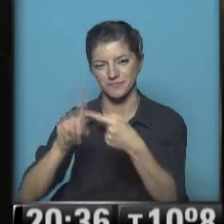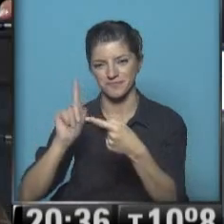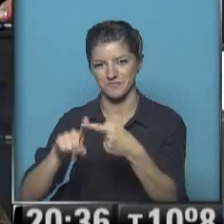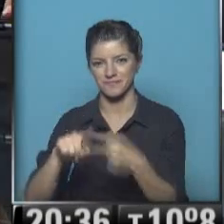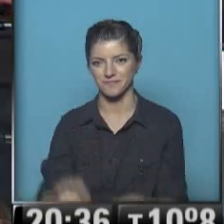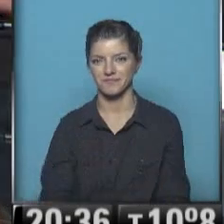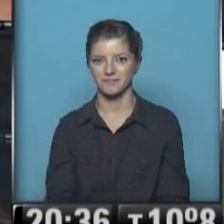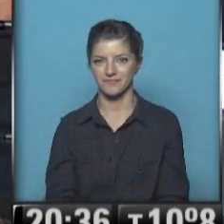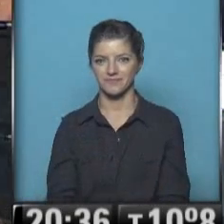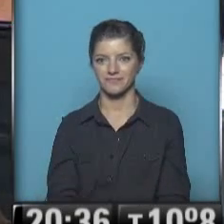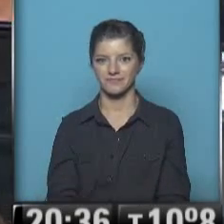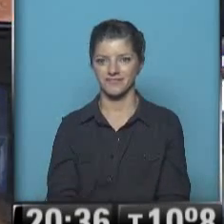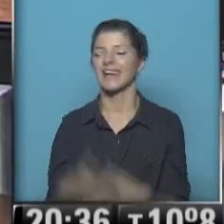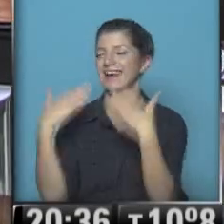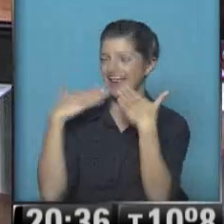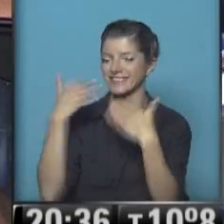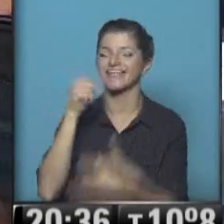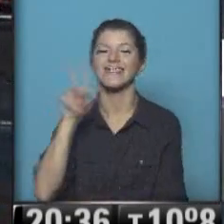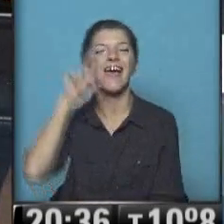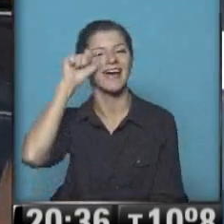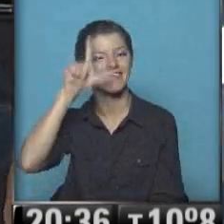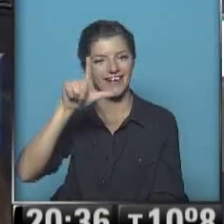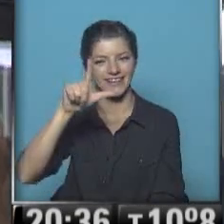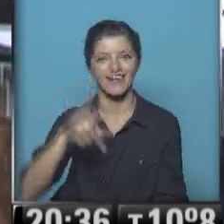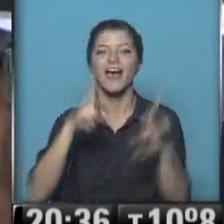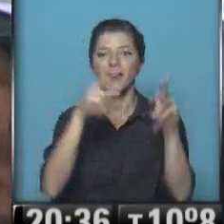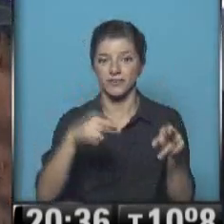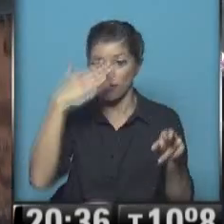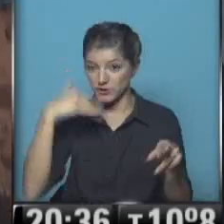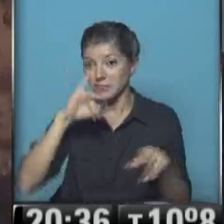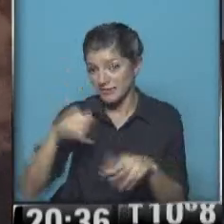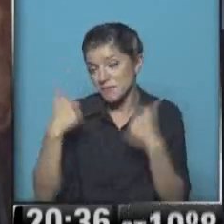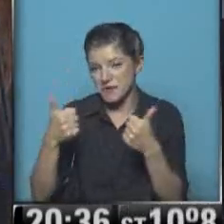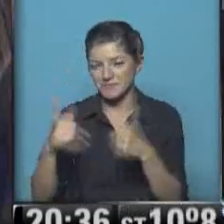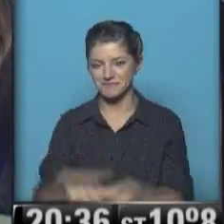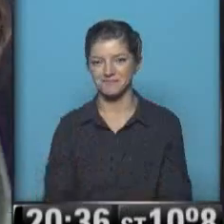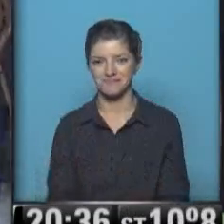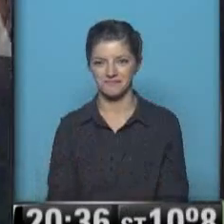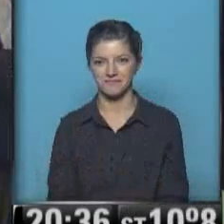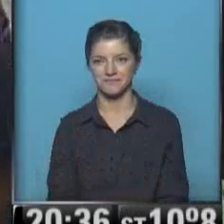Gracias, Ariel. No pasa. ¿Sí? Sí. Muy bien, ya estamos. Volvemos.